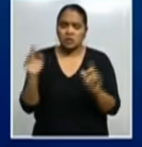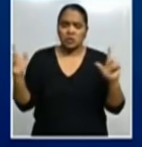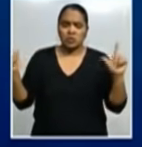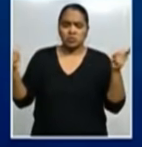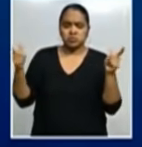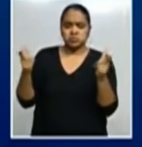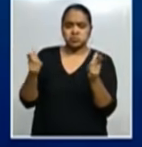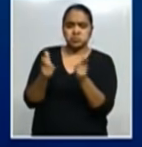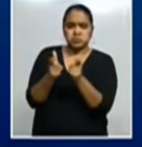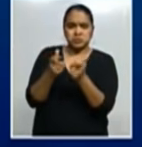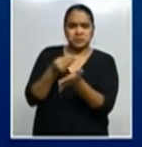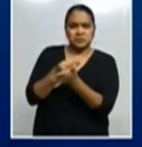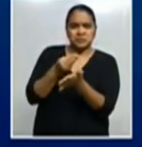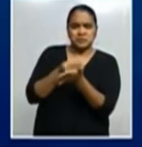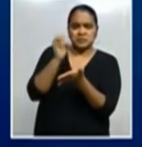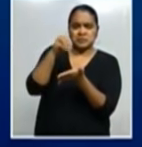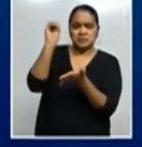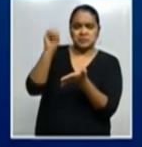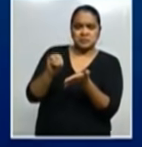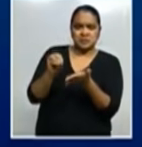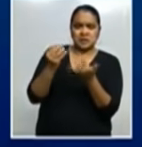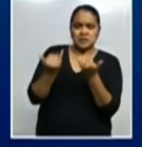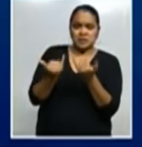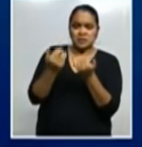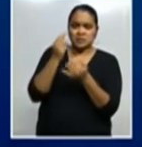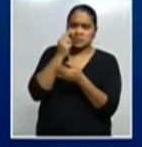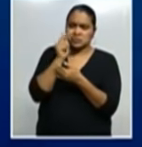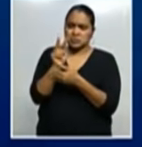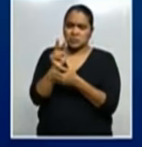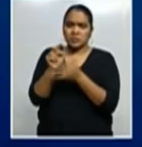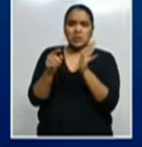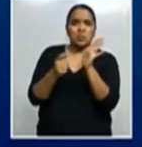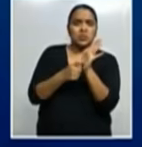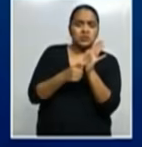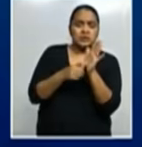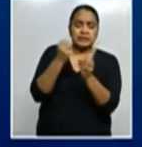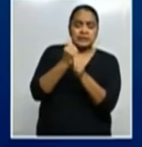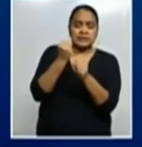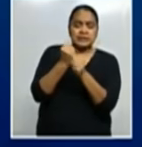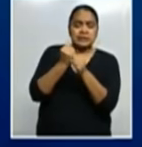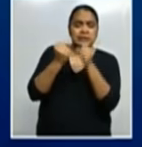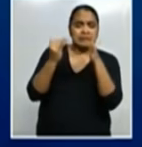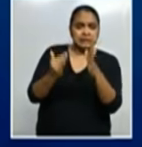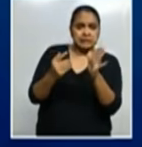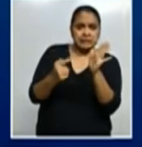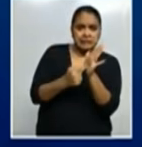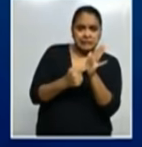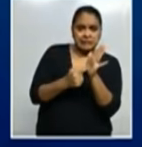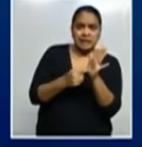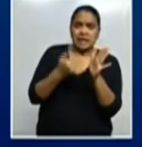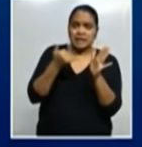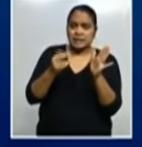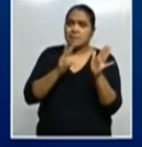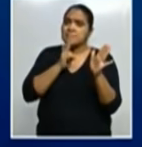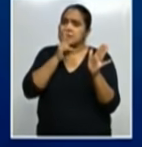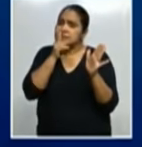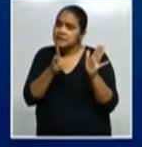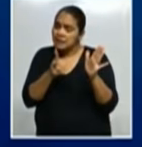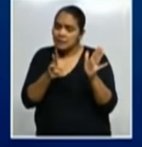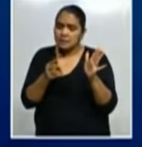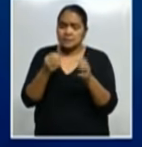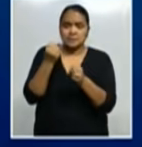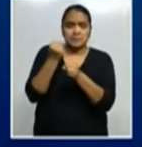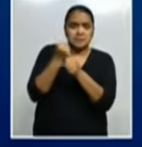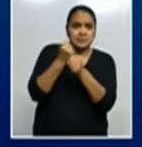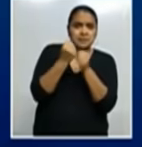recaudaciones, debemos de comenzar a revisar, a ver si se están generando las fuentes de empleo que se deben de dar, si son realmente empleos de calidad, si